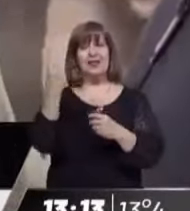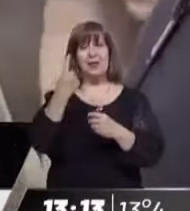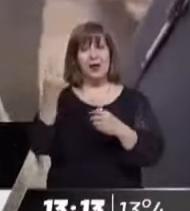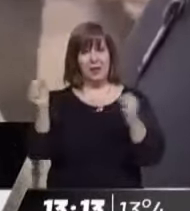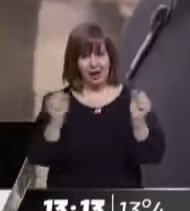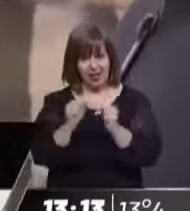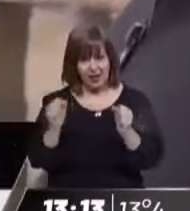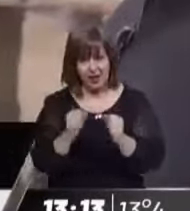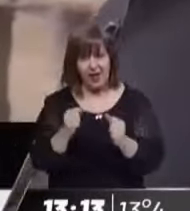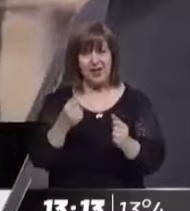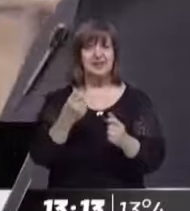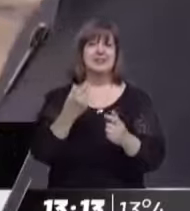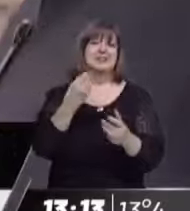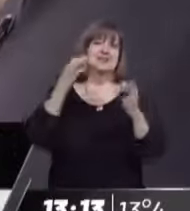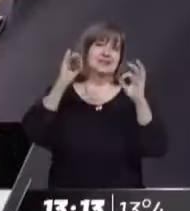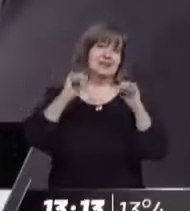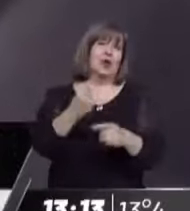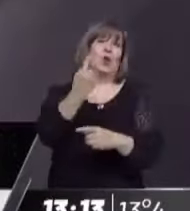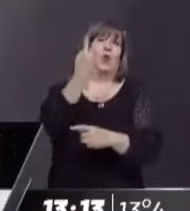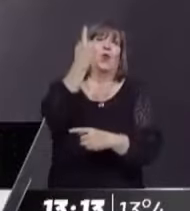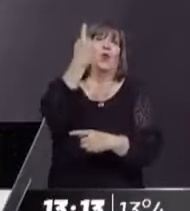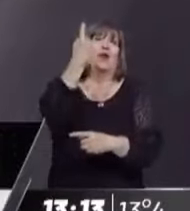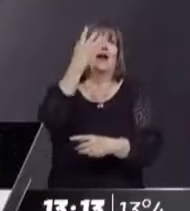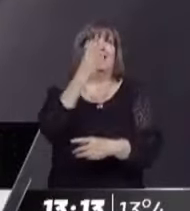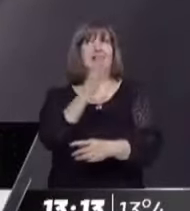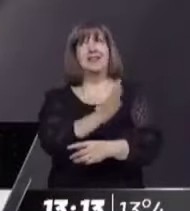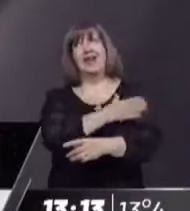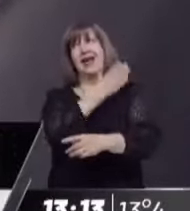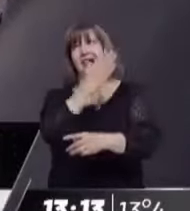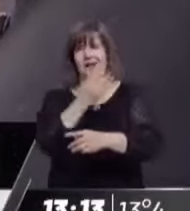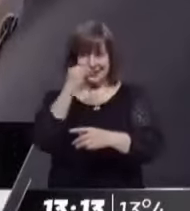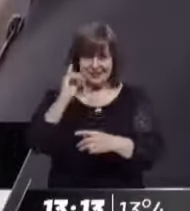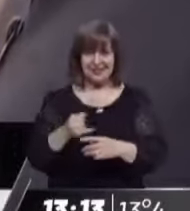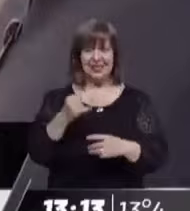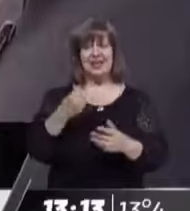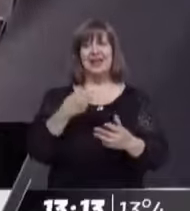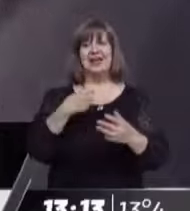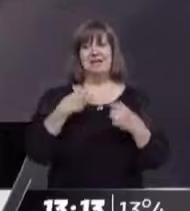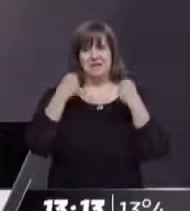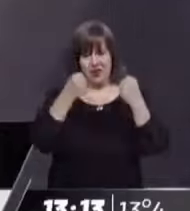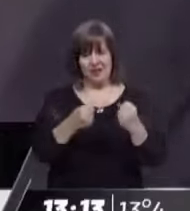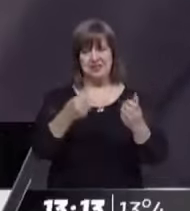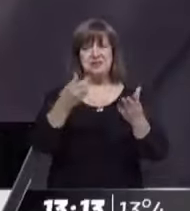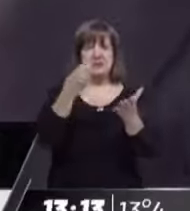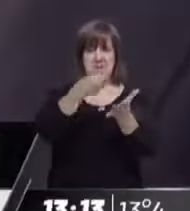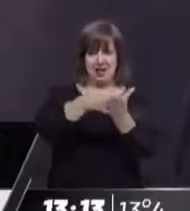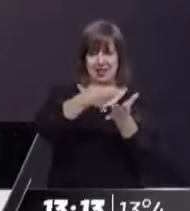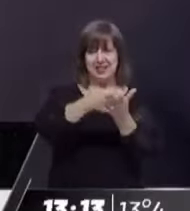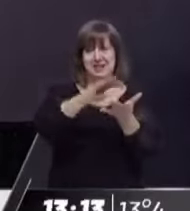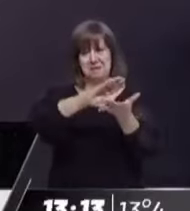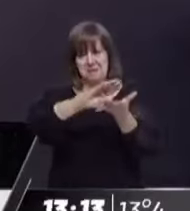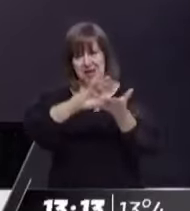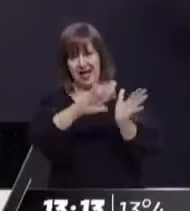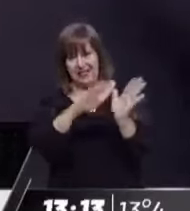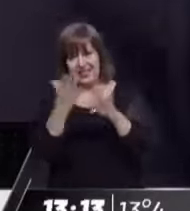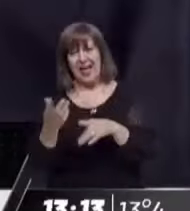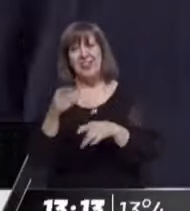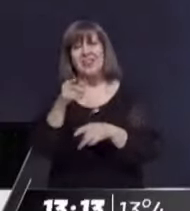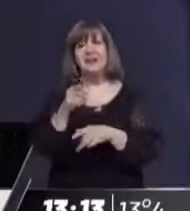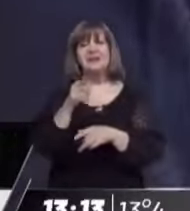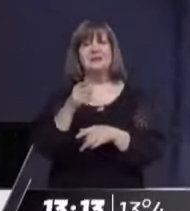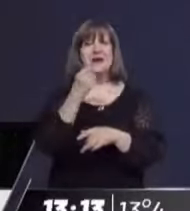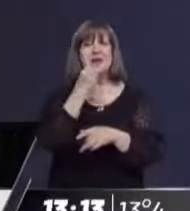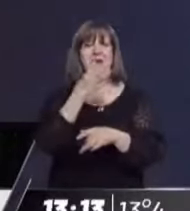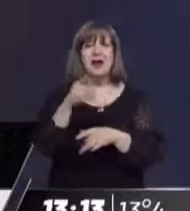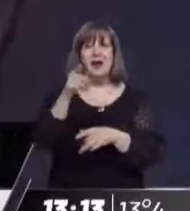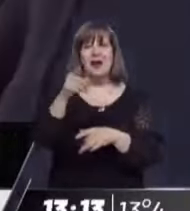comiendo un asadito. Un esfuerzo, pero hicimos el esfuerzo para que estemos todos pero en familia. Si te quedas en casa, te agarra la depresión, te